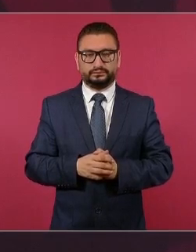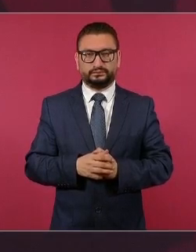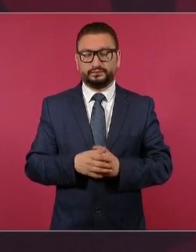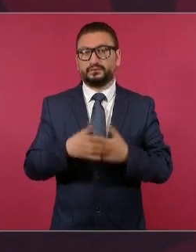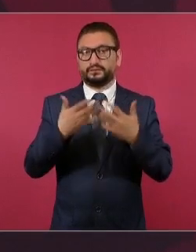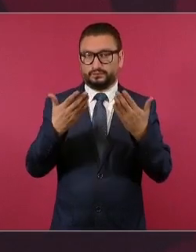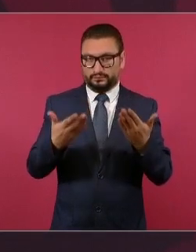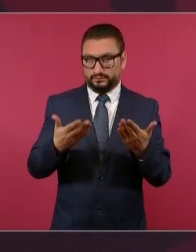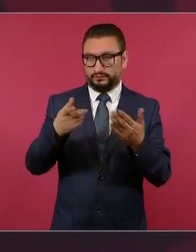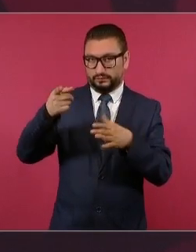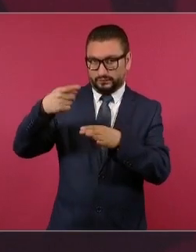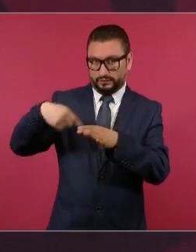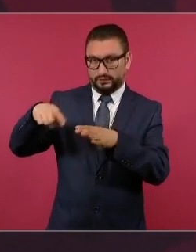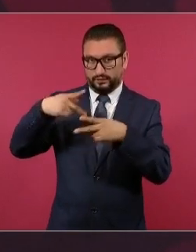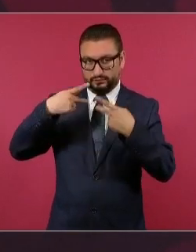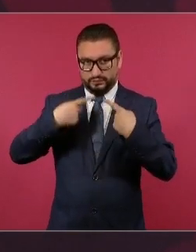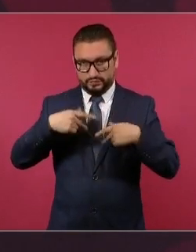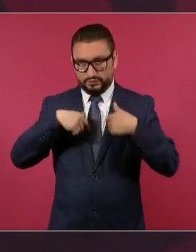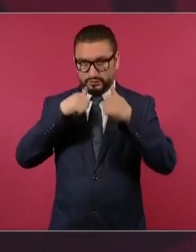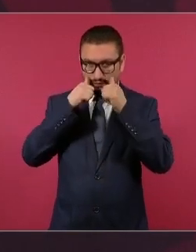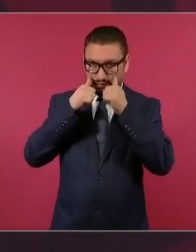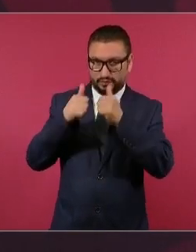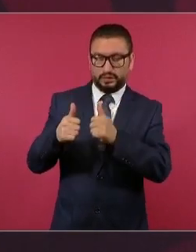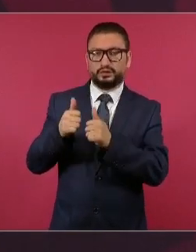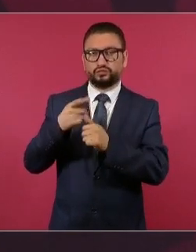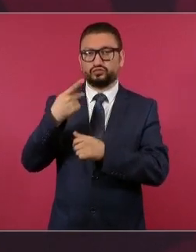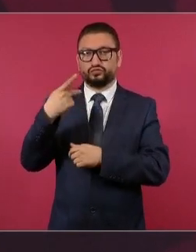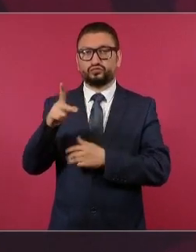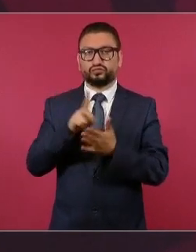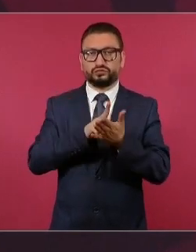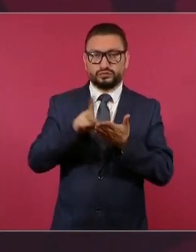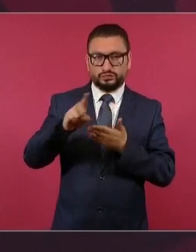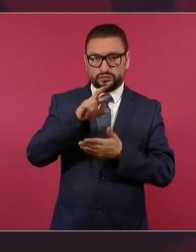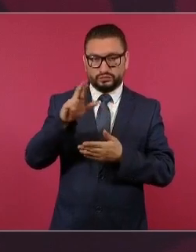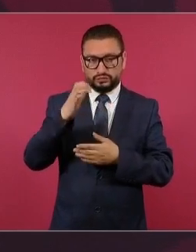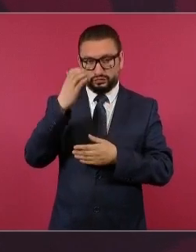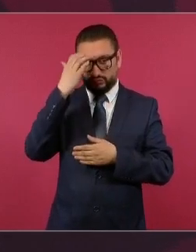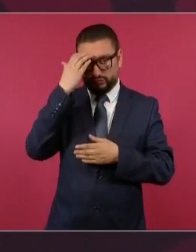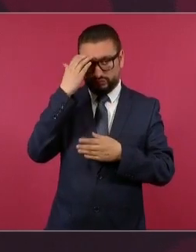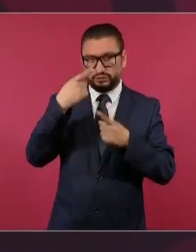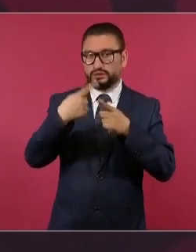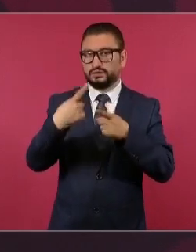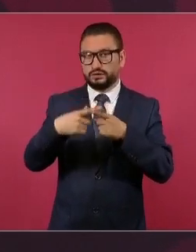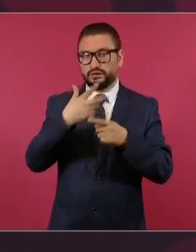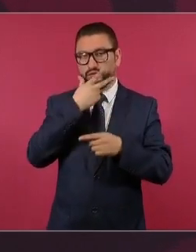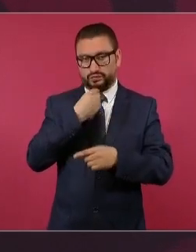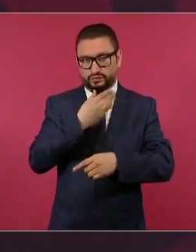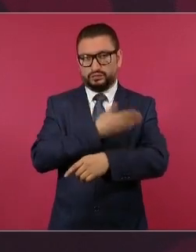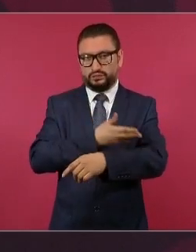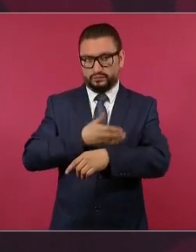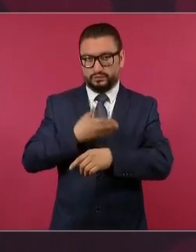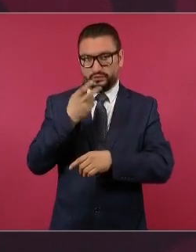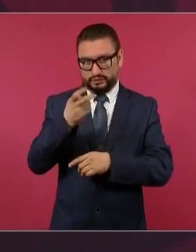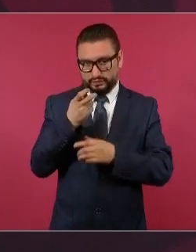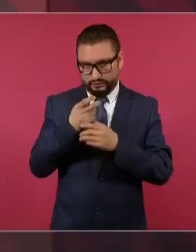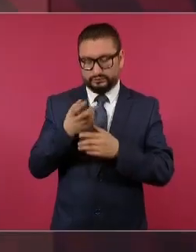atenderlos y a reconocerles sus derechos es precisamente Madero.